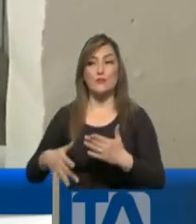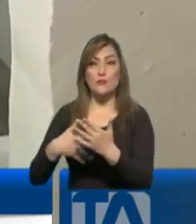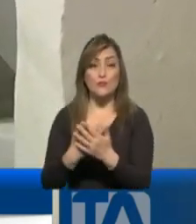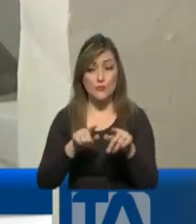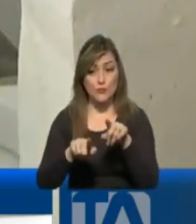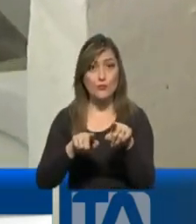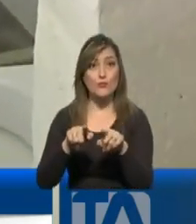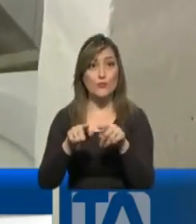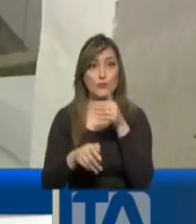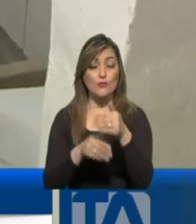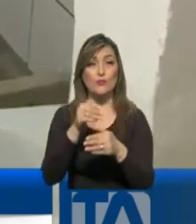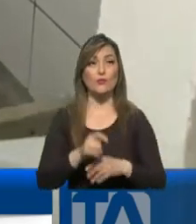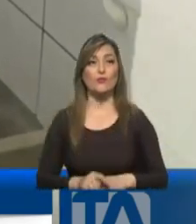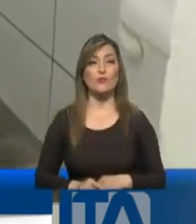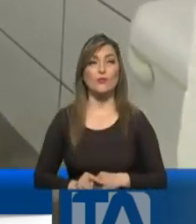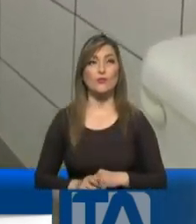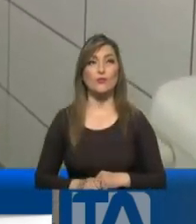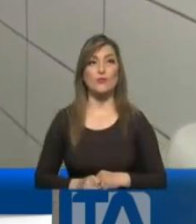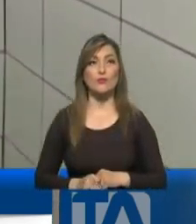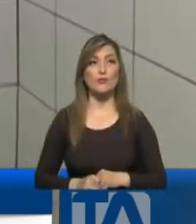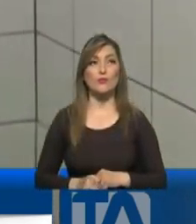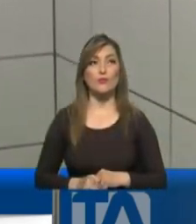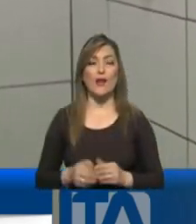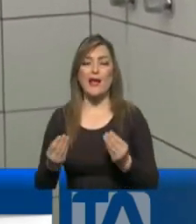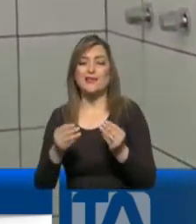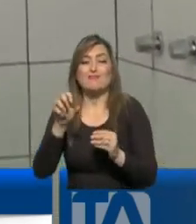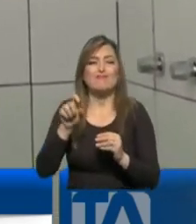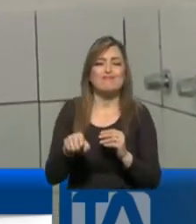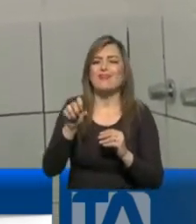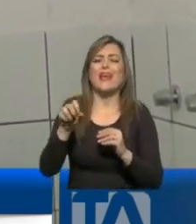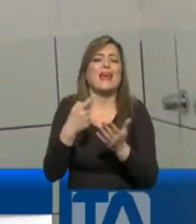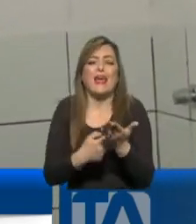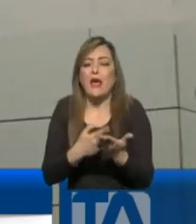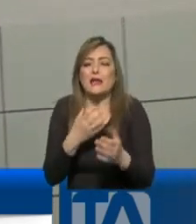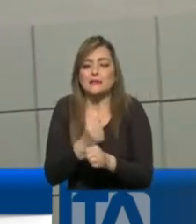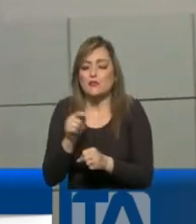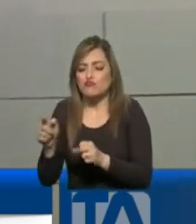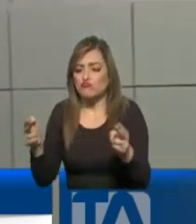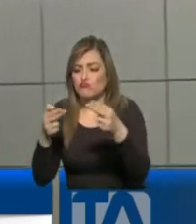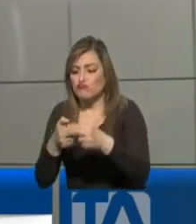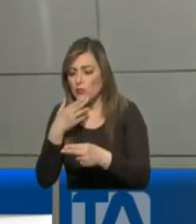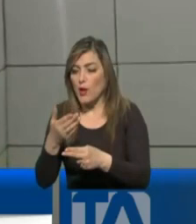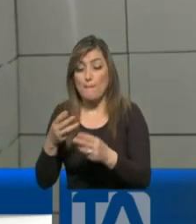ciertas cosas avanzadas y siempre el pensar que se debe hacer o que se pueda hacer lo mejor posible con lo que haya.